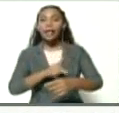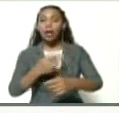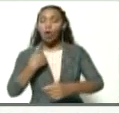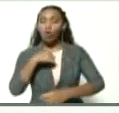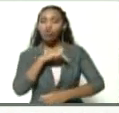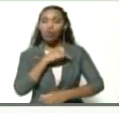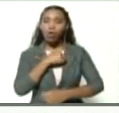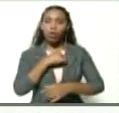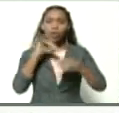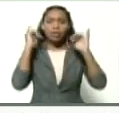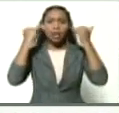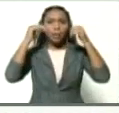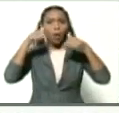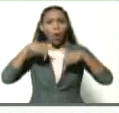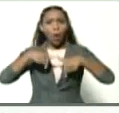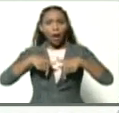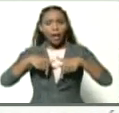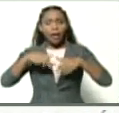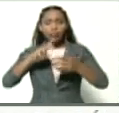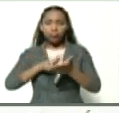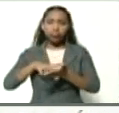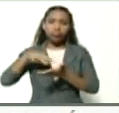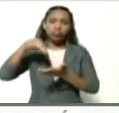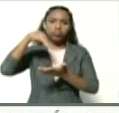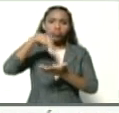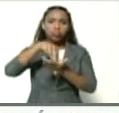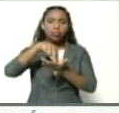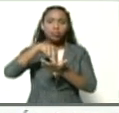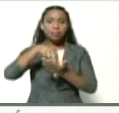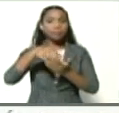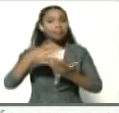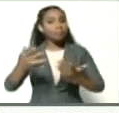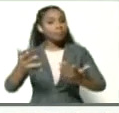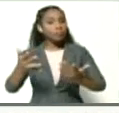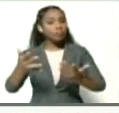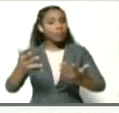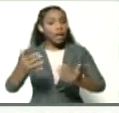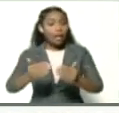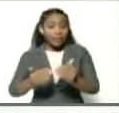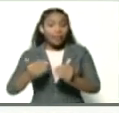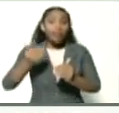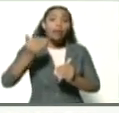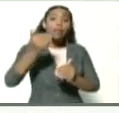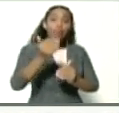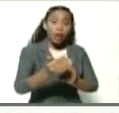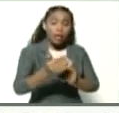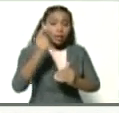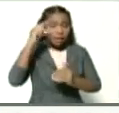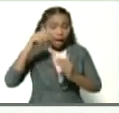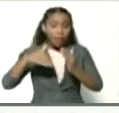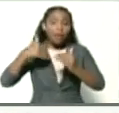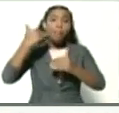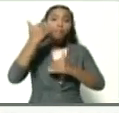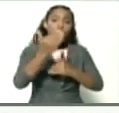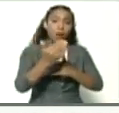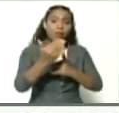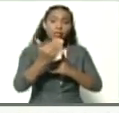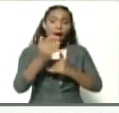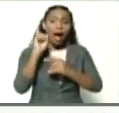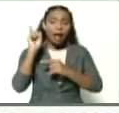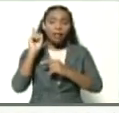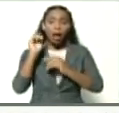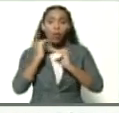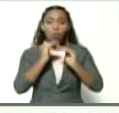Nosotros celebramos hoy la resurrección. Y después, días después en Jerusalén, había